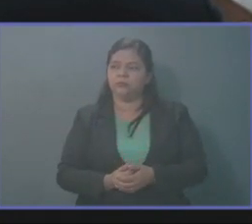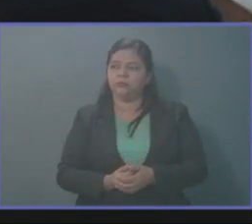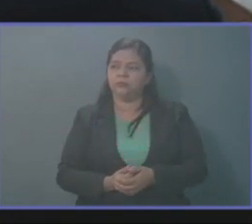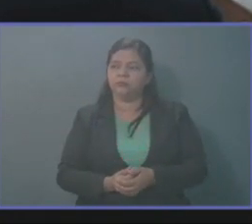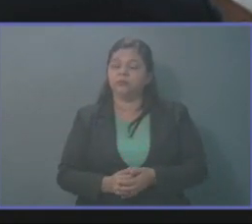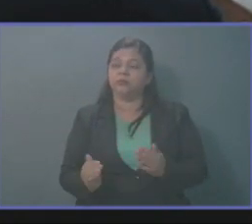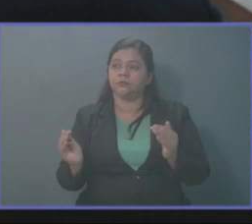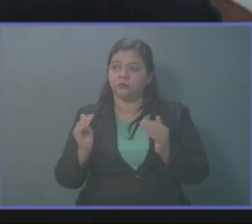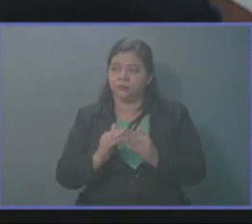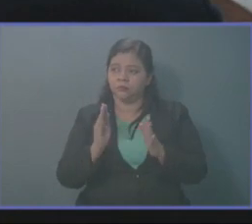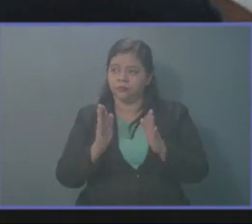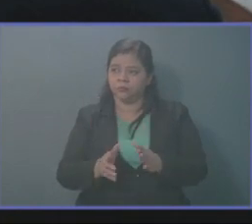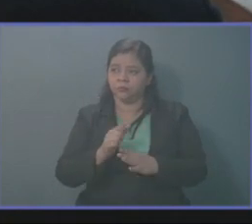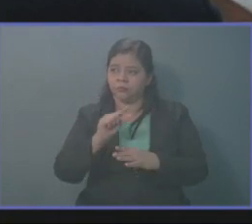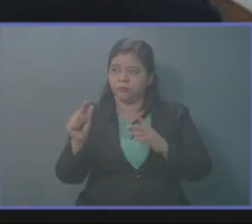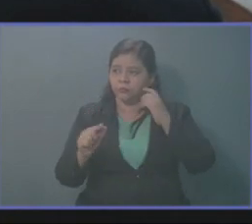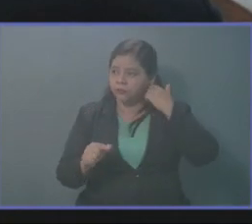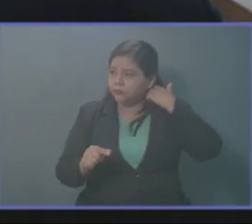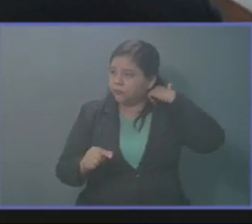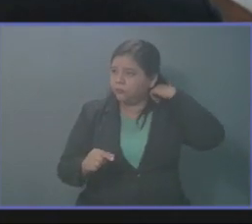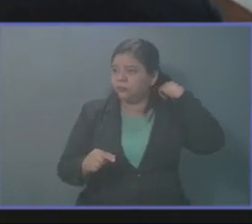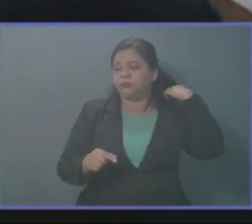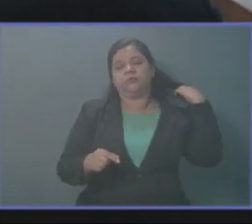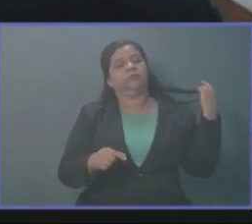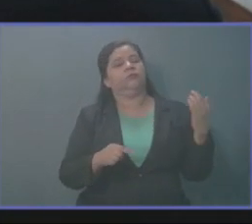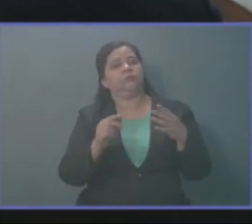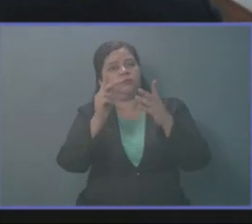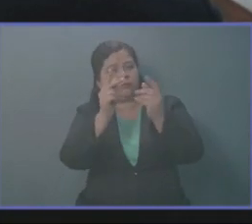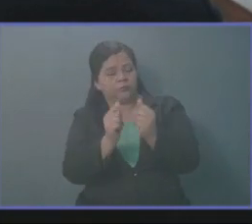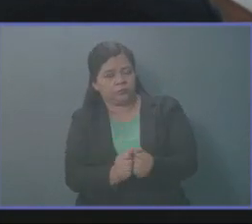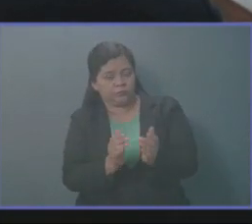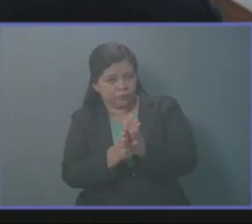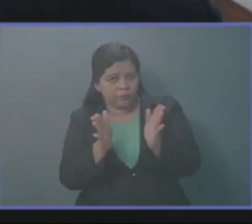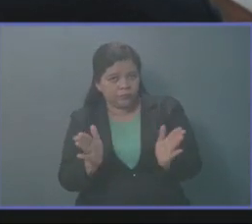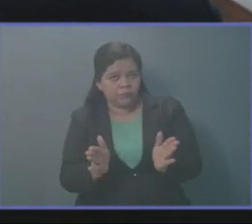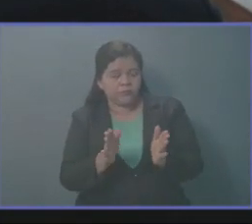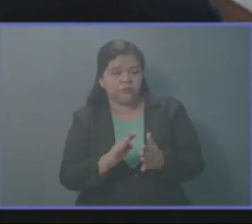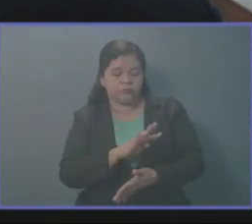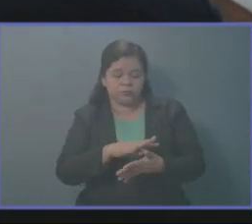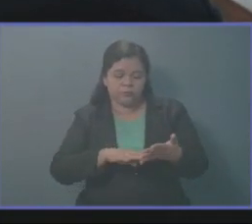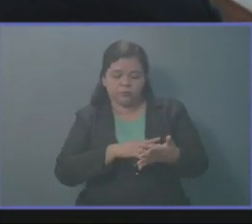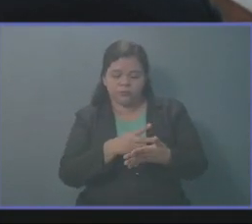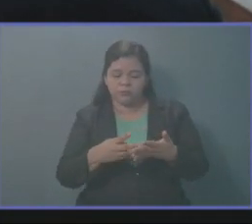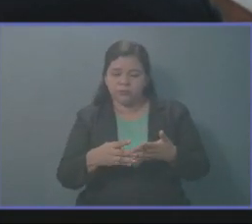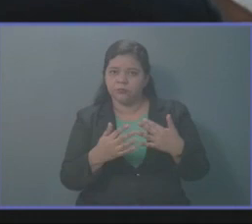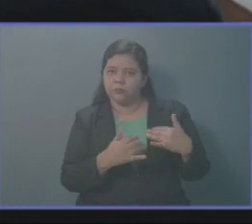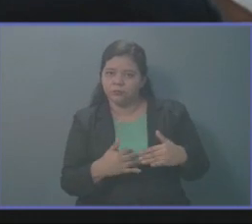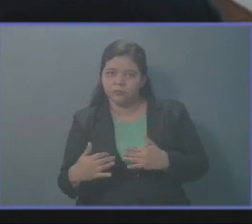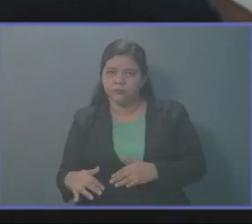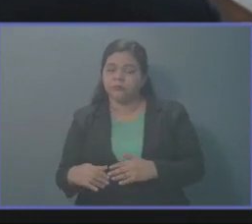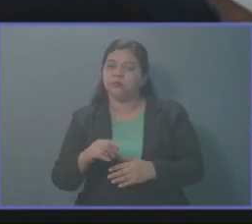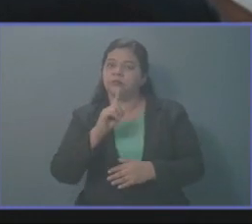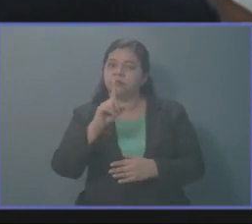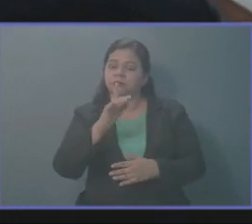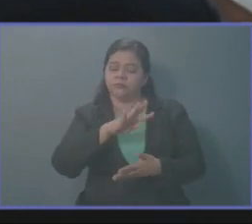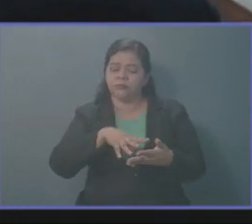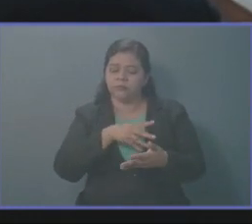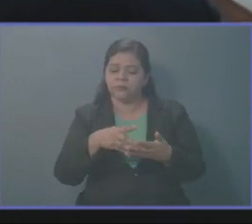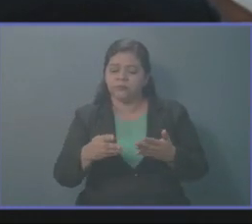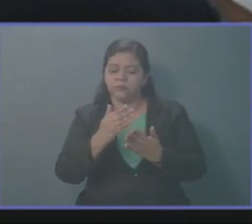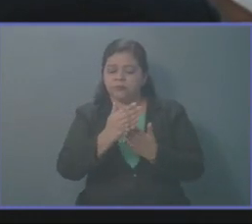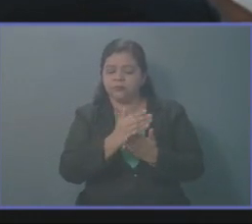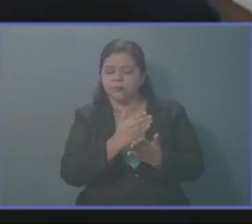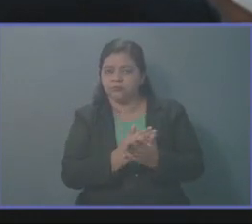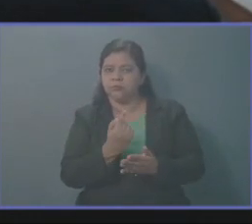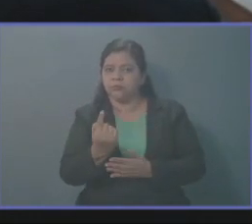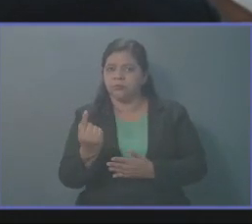además de las instituciones, el presupuesto general del proyecto, el cronograma, desembolsos y un cuadro con el listado de los